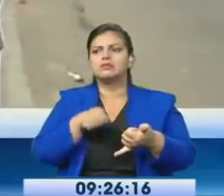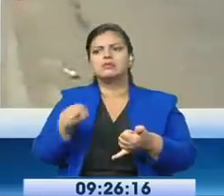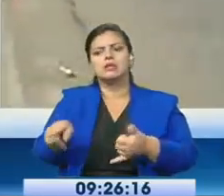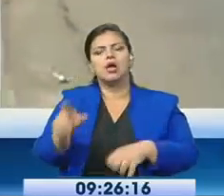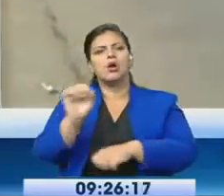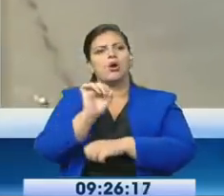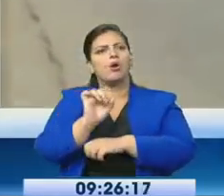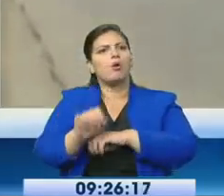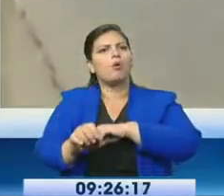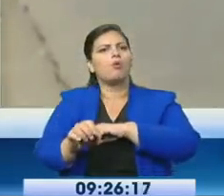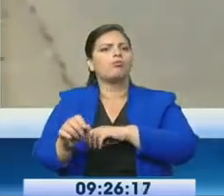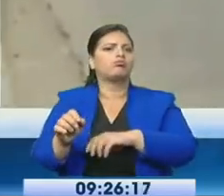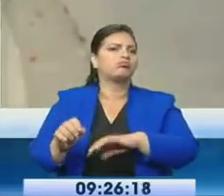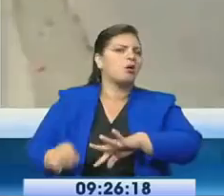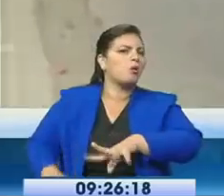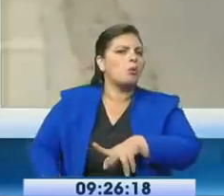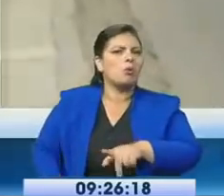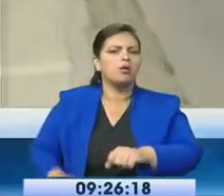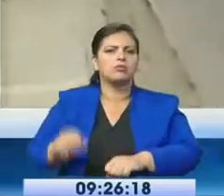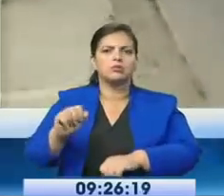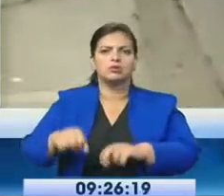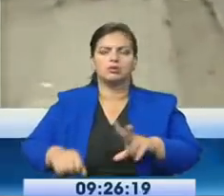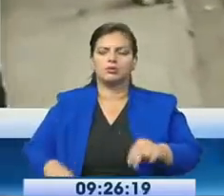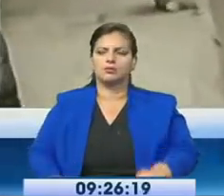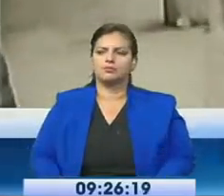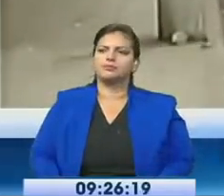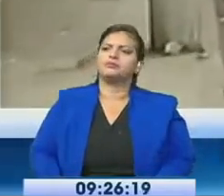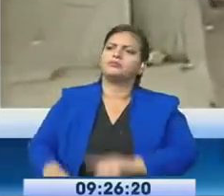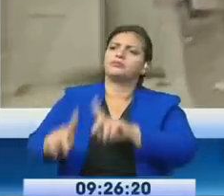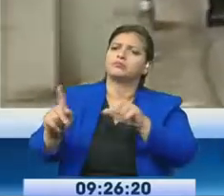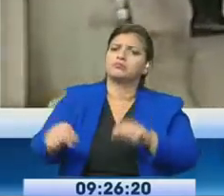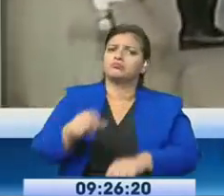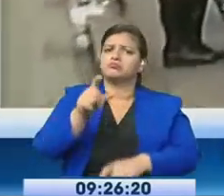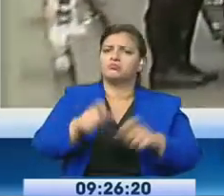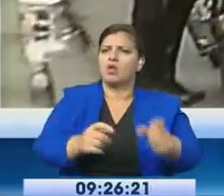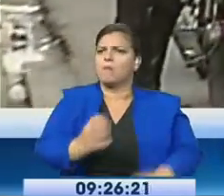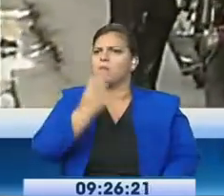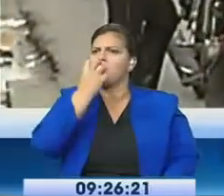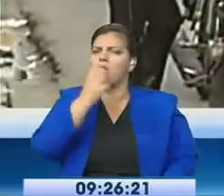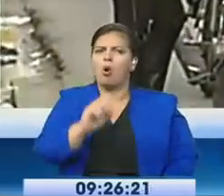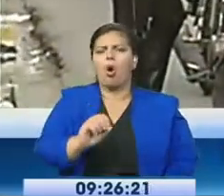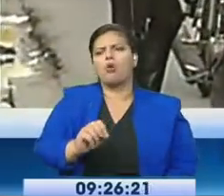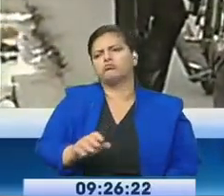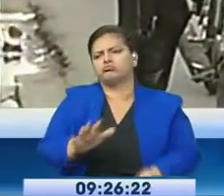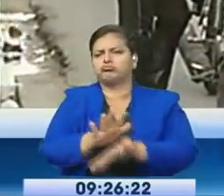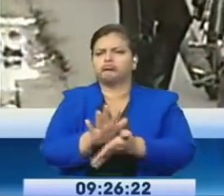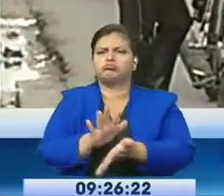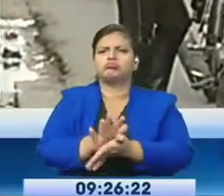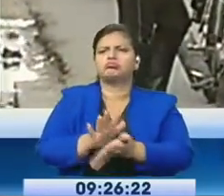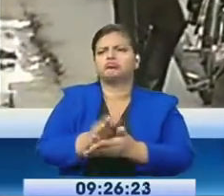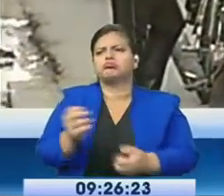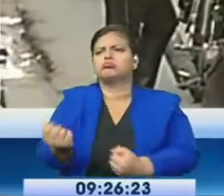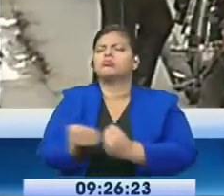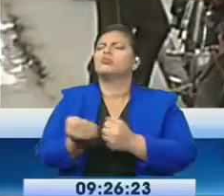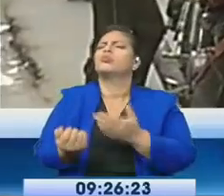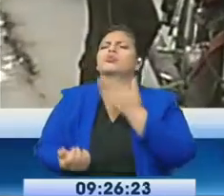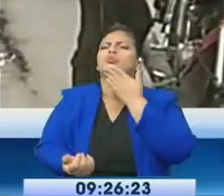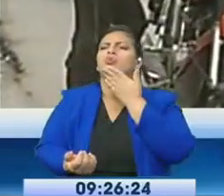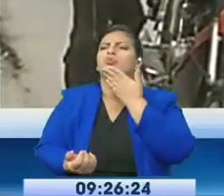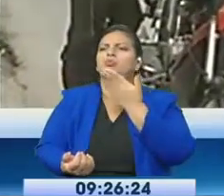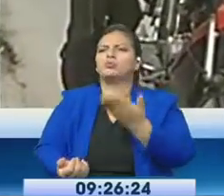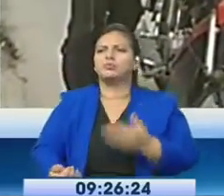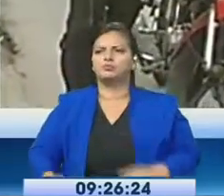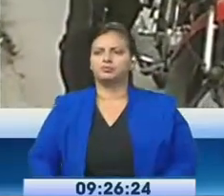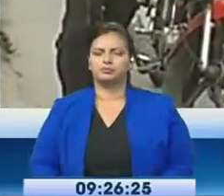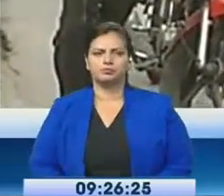comportado en este operativo, en este sector? ¿Se puede decir un sector conflictivo? Es un sector